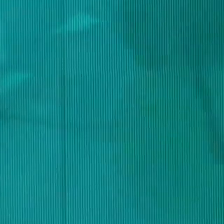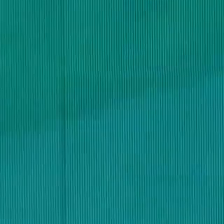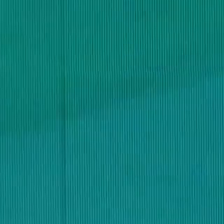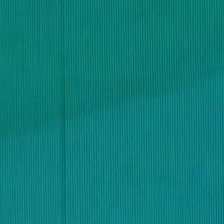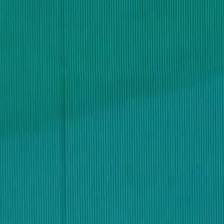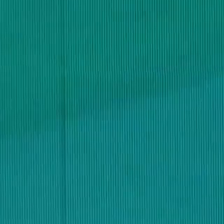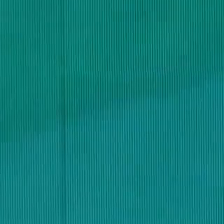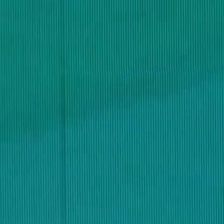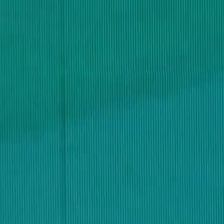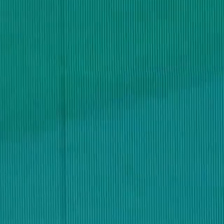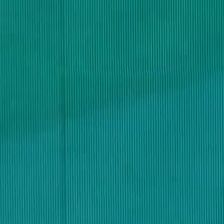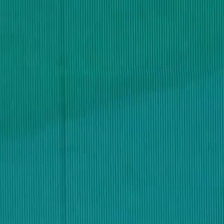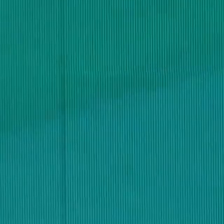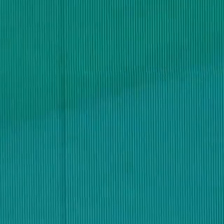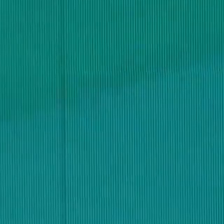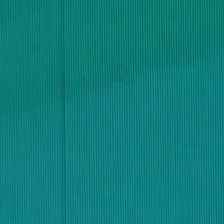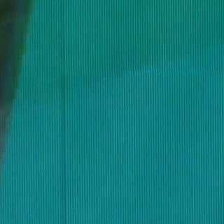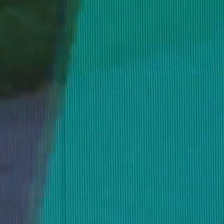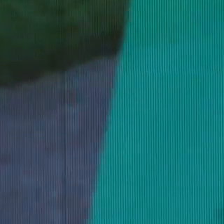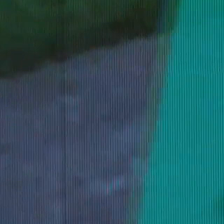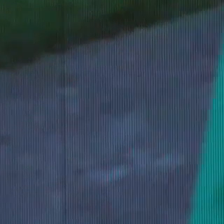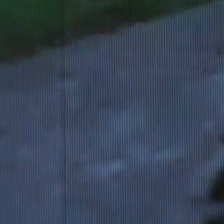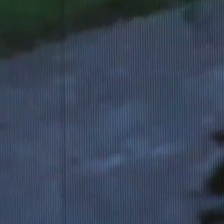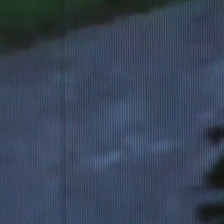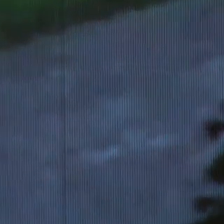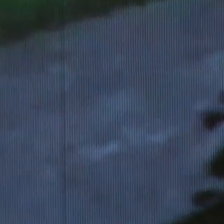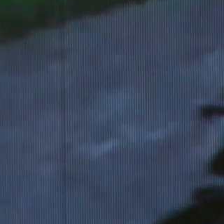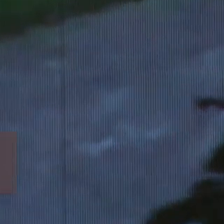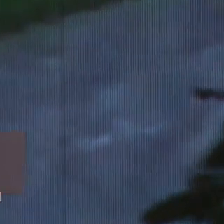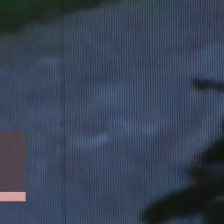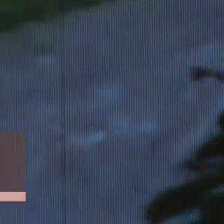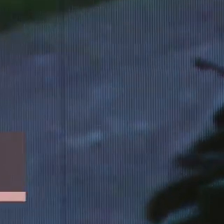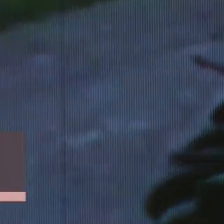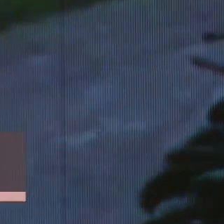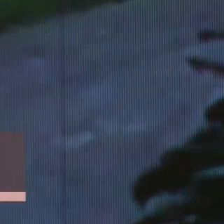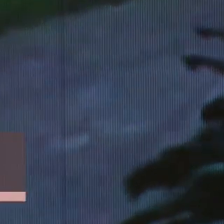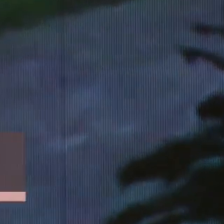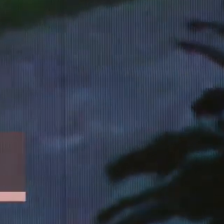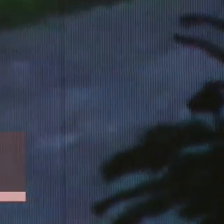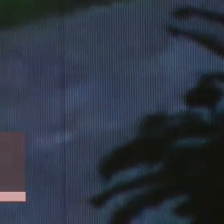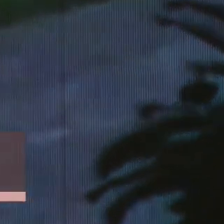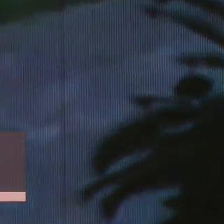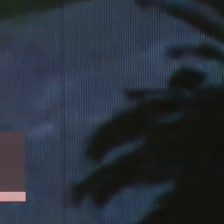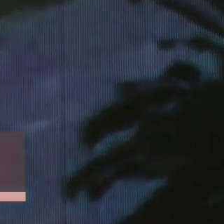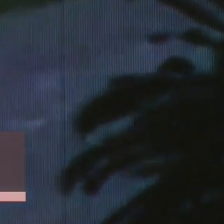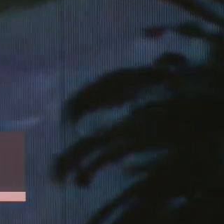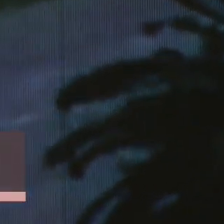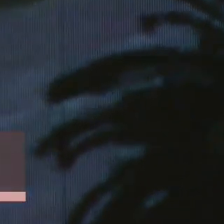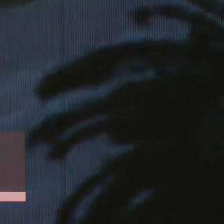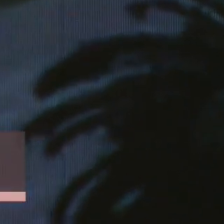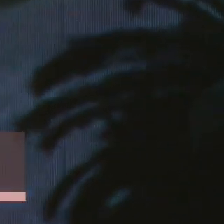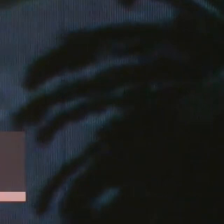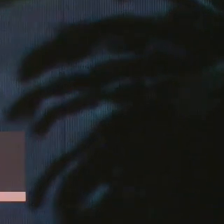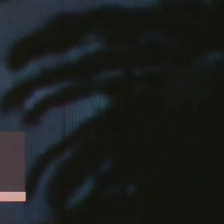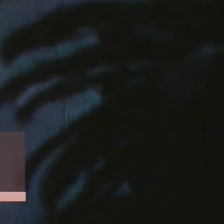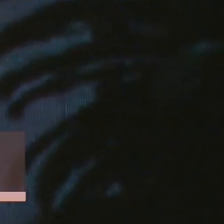día. Muy bien, buenos días. Muchísimas gracias por la invitación. Sí, es así. Nosotros el cuidado de la piel lo tenemos que promover todo el año, pero es verdad que uno se acerca en estas